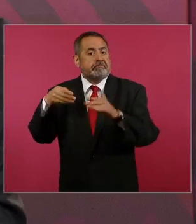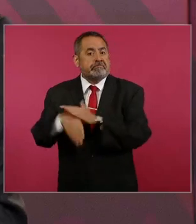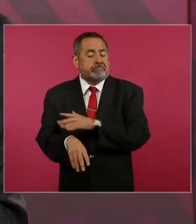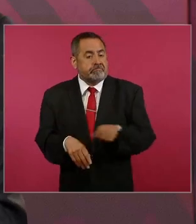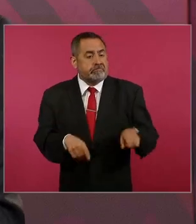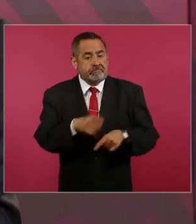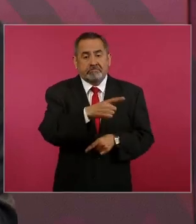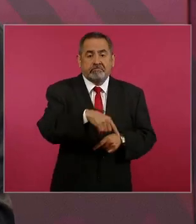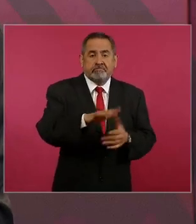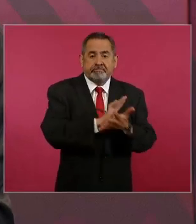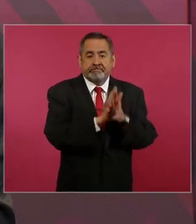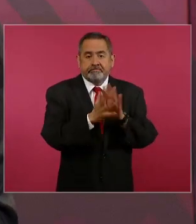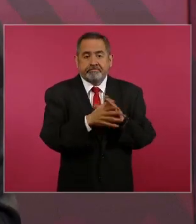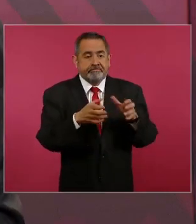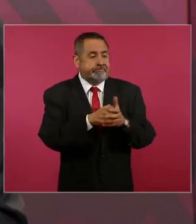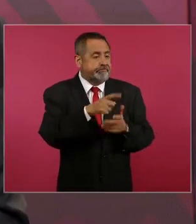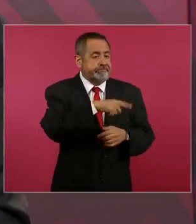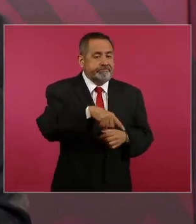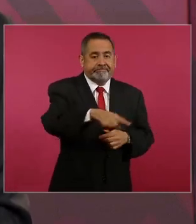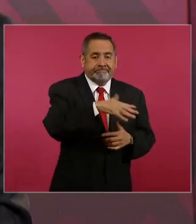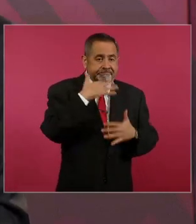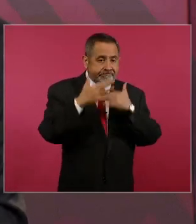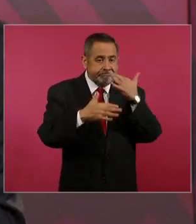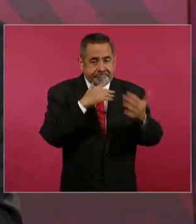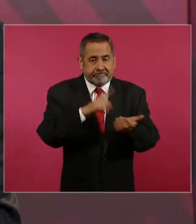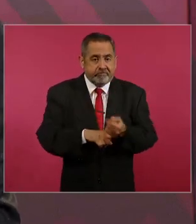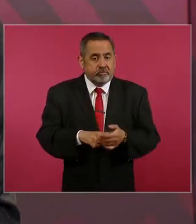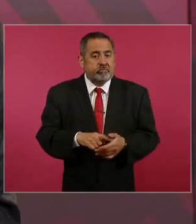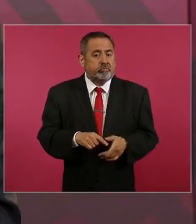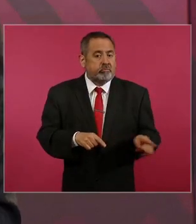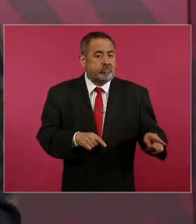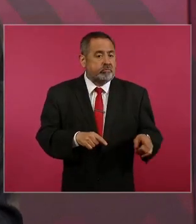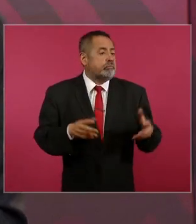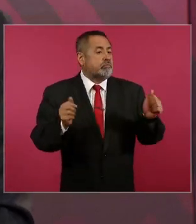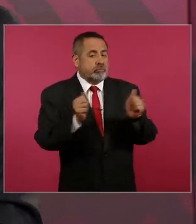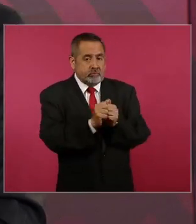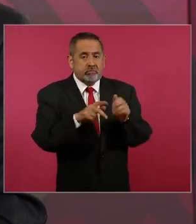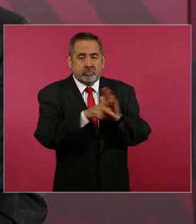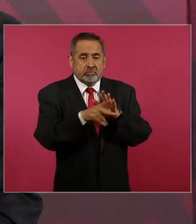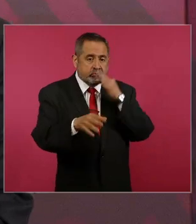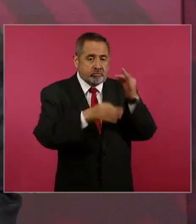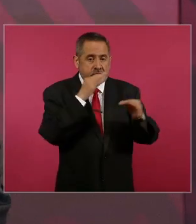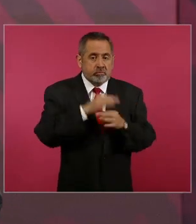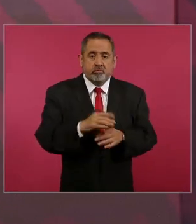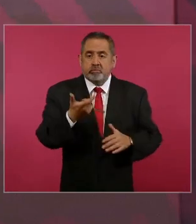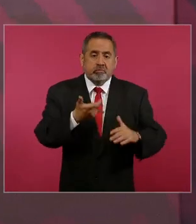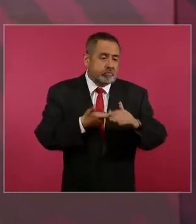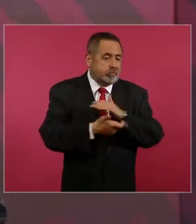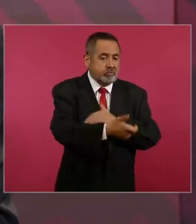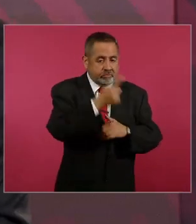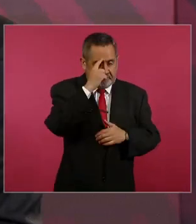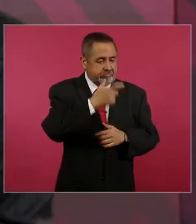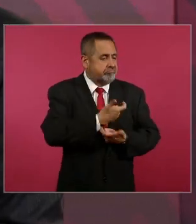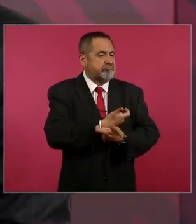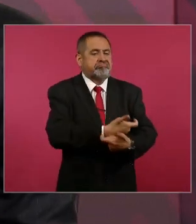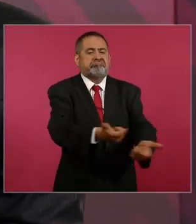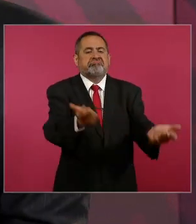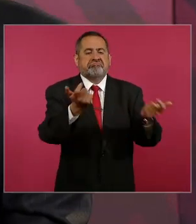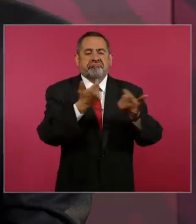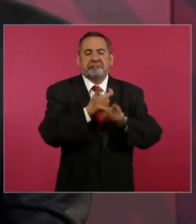de componendas y de complicidades que llegó a los medios de comunicación de ahí salía dinero para todos